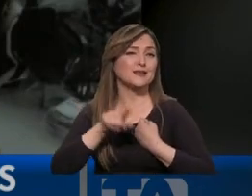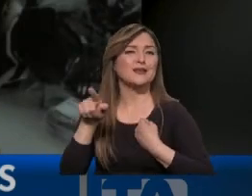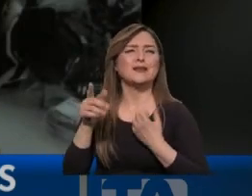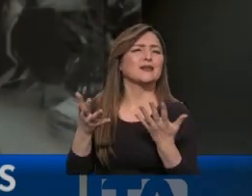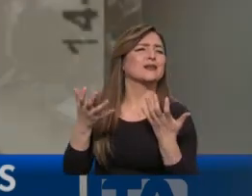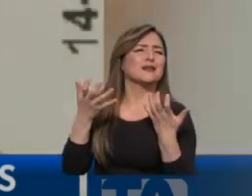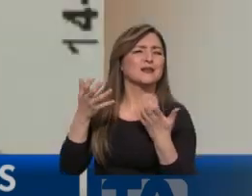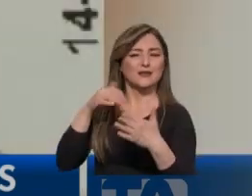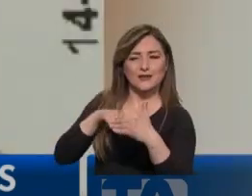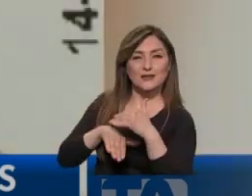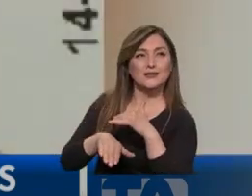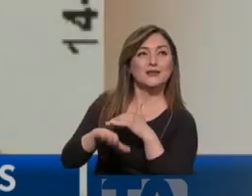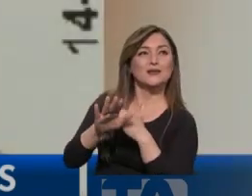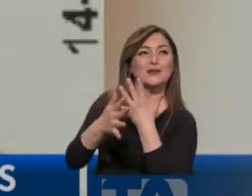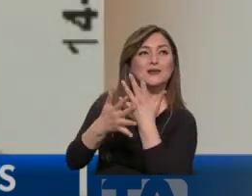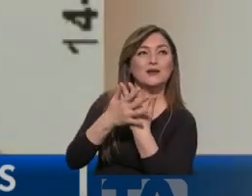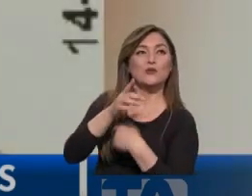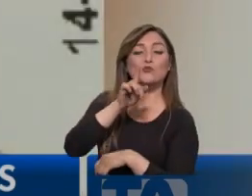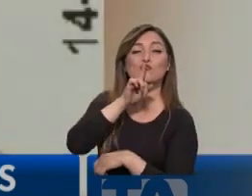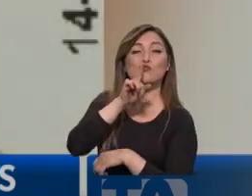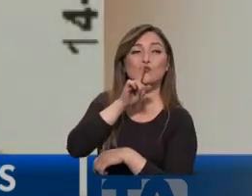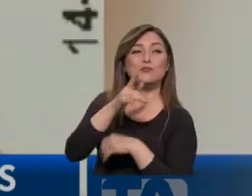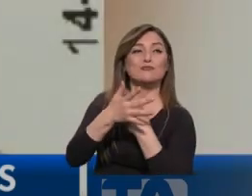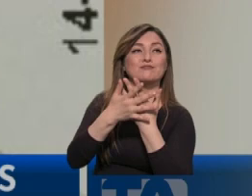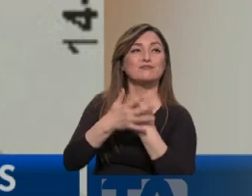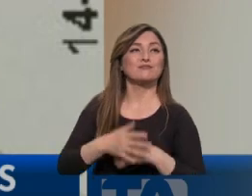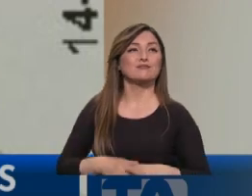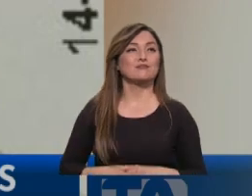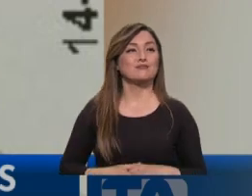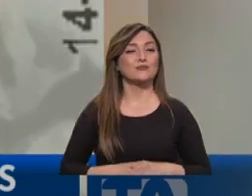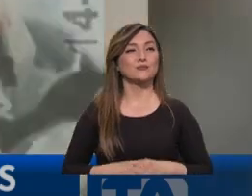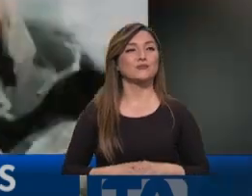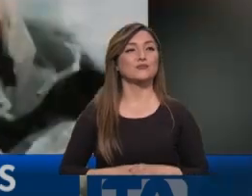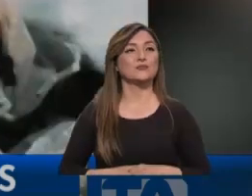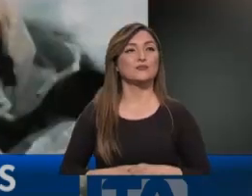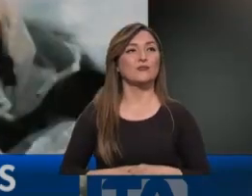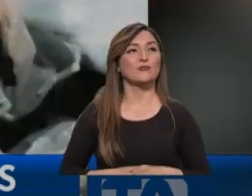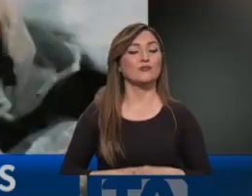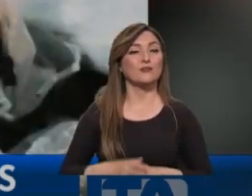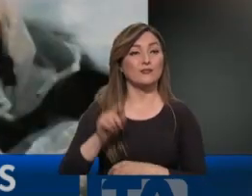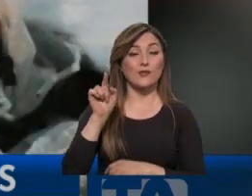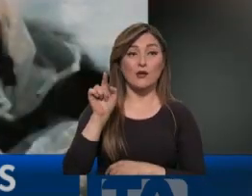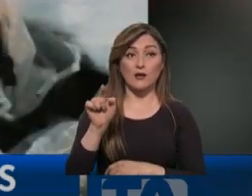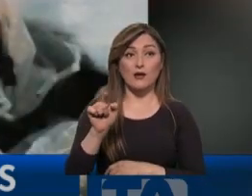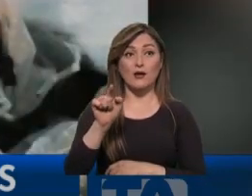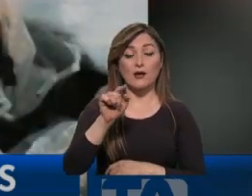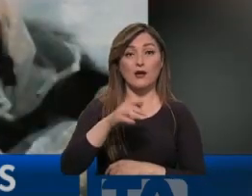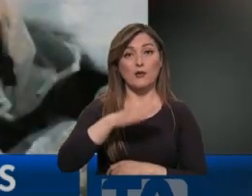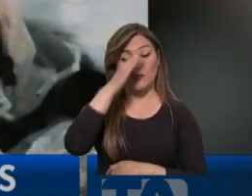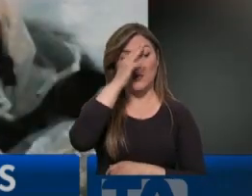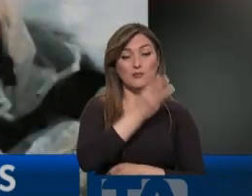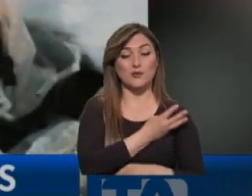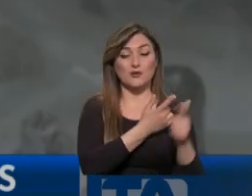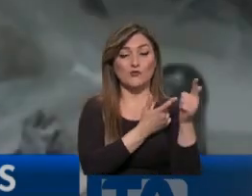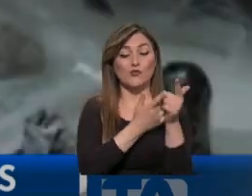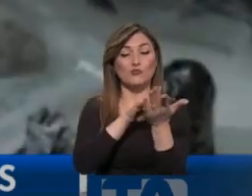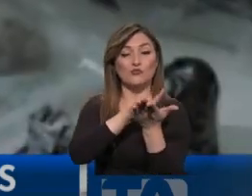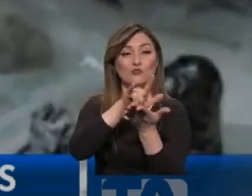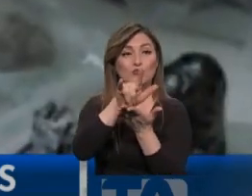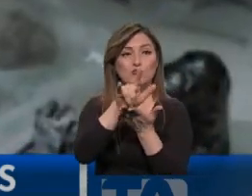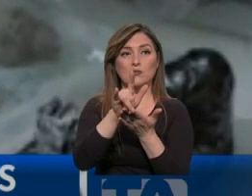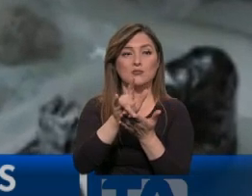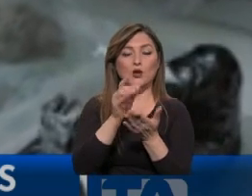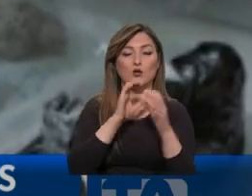pretendía ingresar estos objetos prohibidos al centro carcelario. De su parte, la FAE manifestó a través de un comunicado que brinda todas